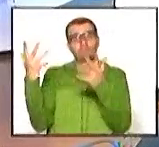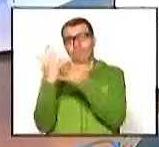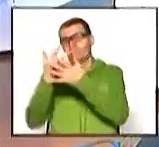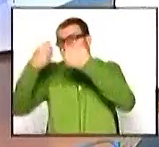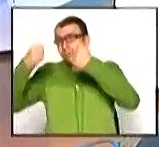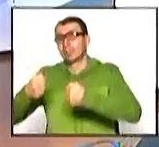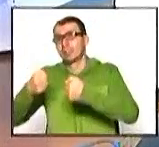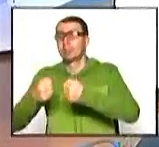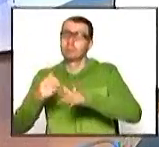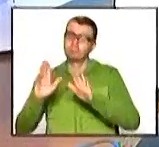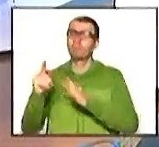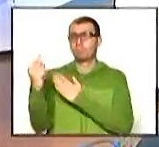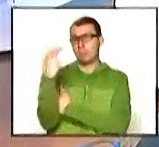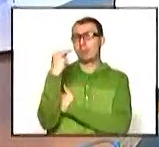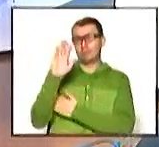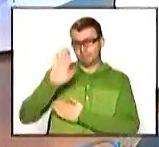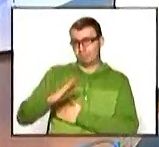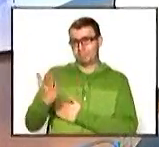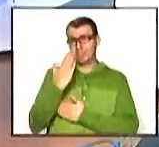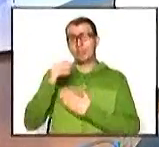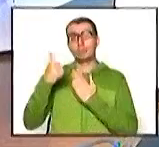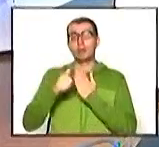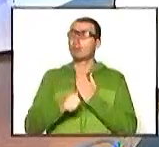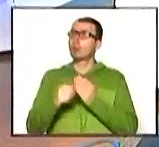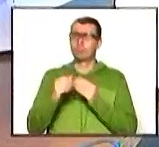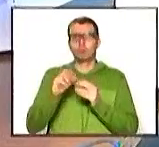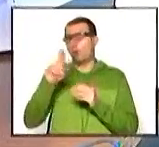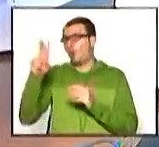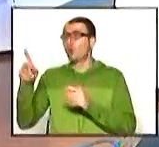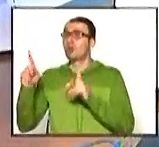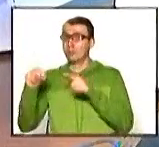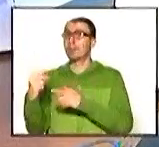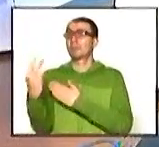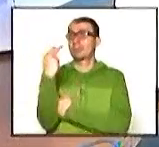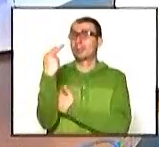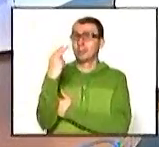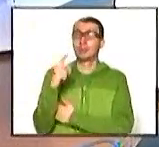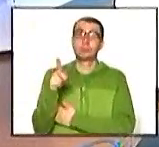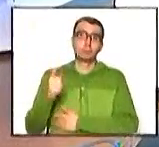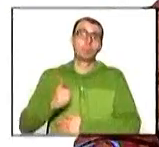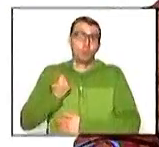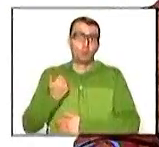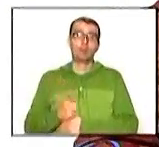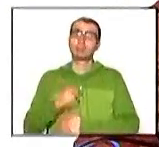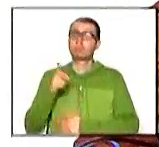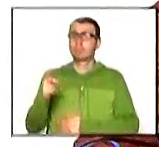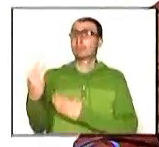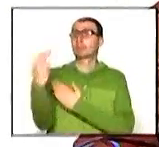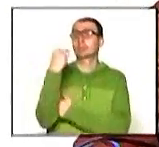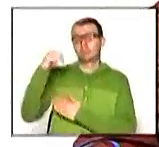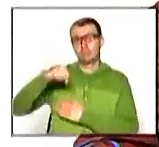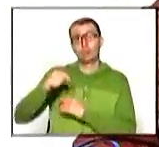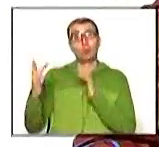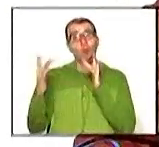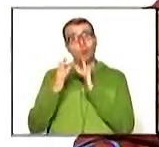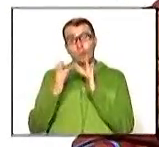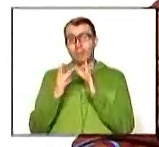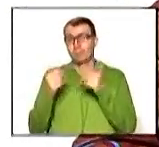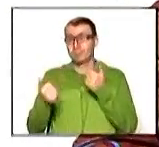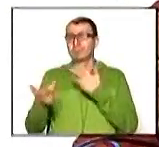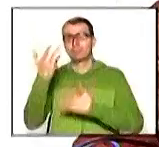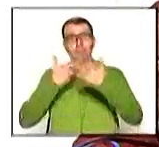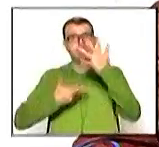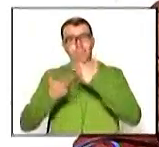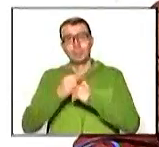que ven este programa como ven muchos otros, que por fortuna pueden tener ese contacto sano